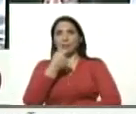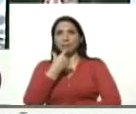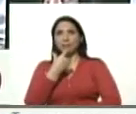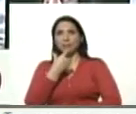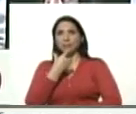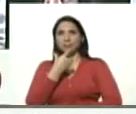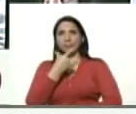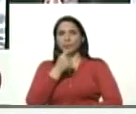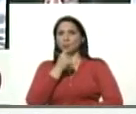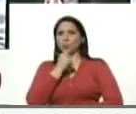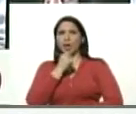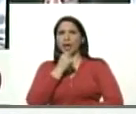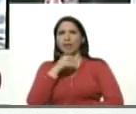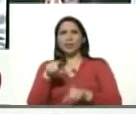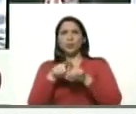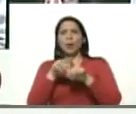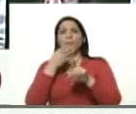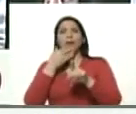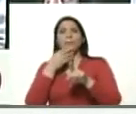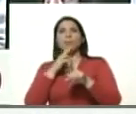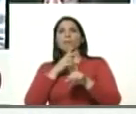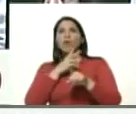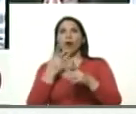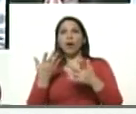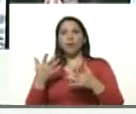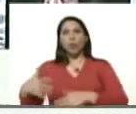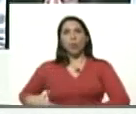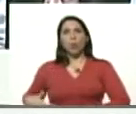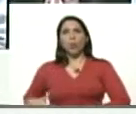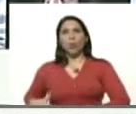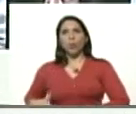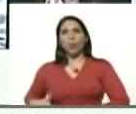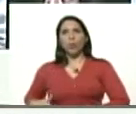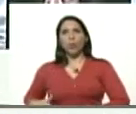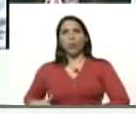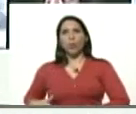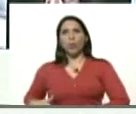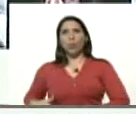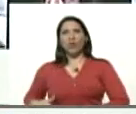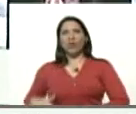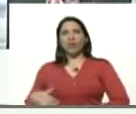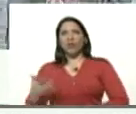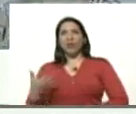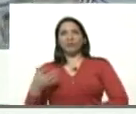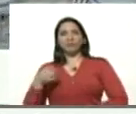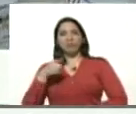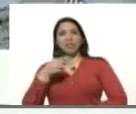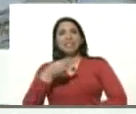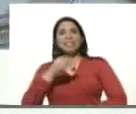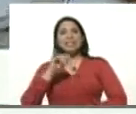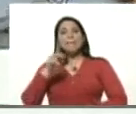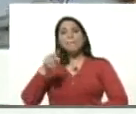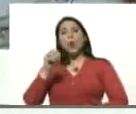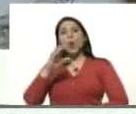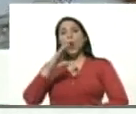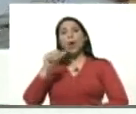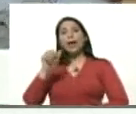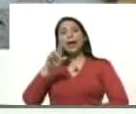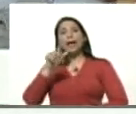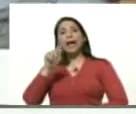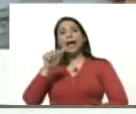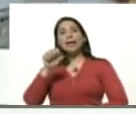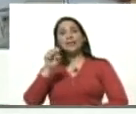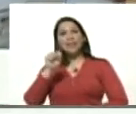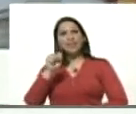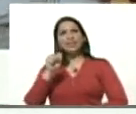No es casual que el vocablo humor sea hipocrático. Fue Hipócrates el que habló de los